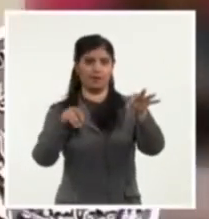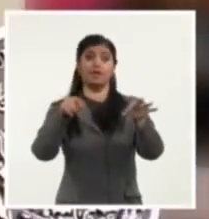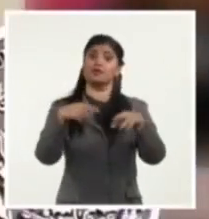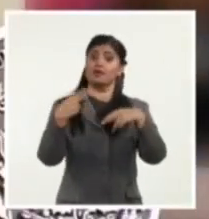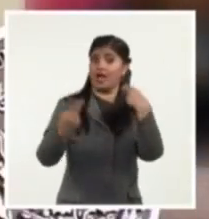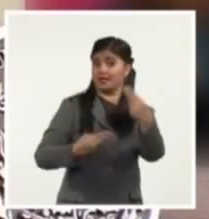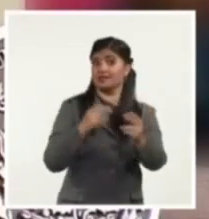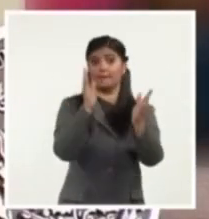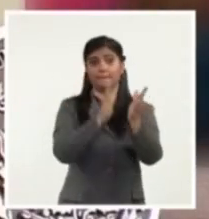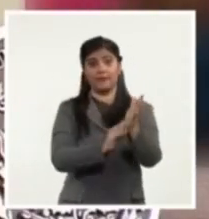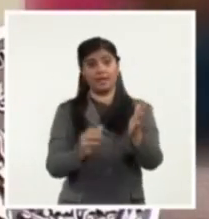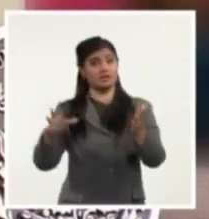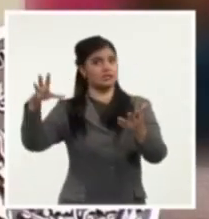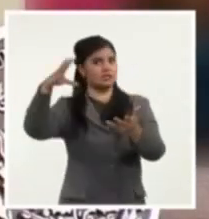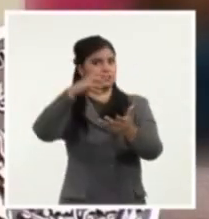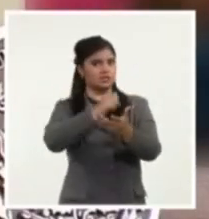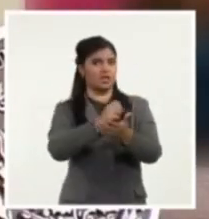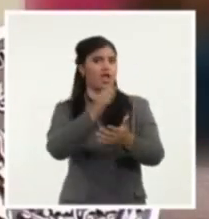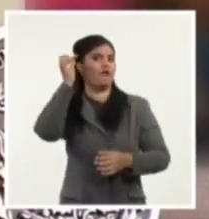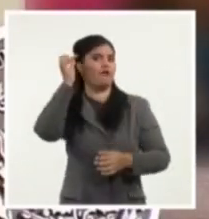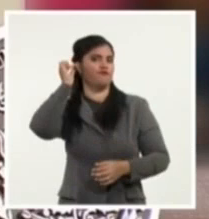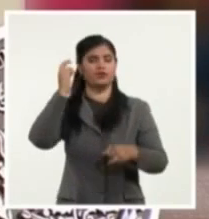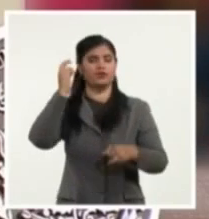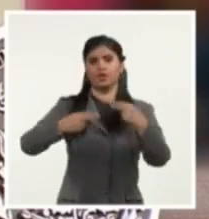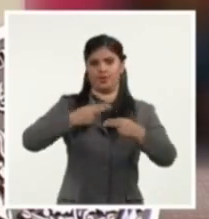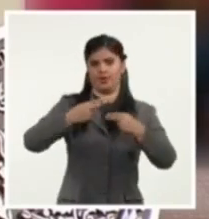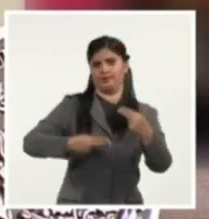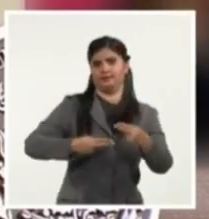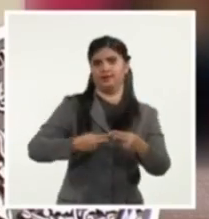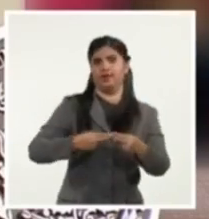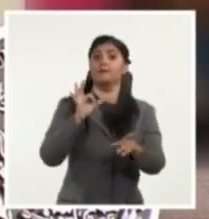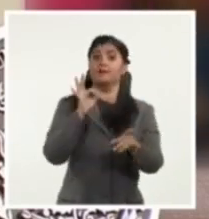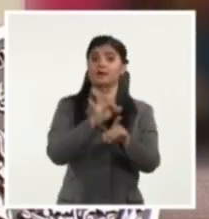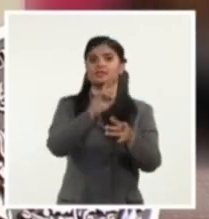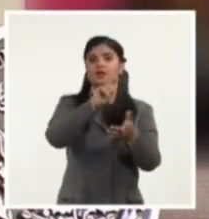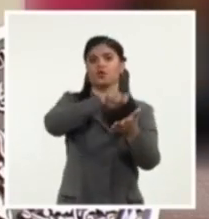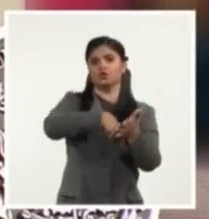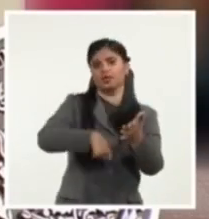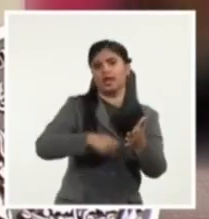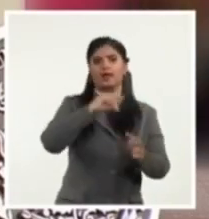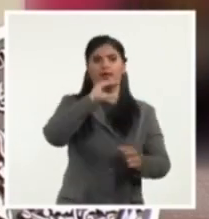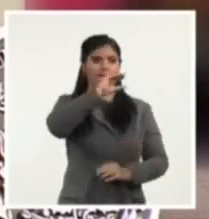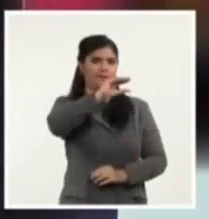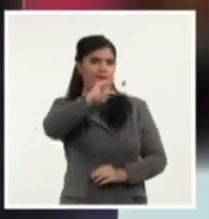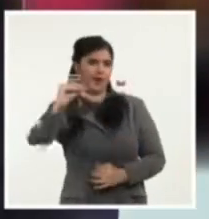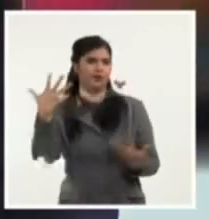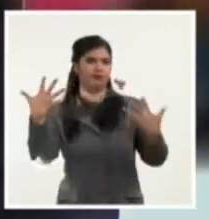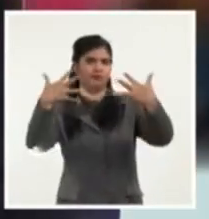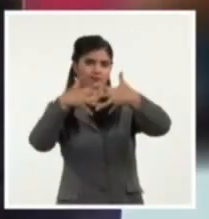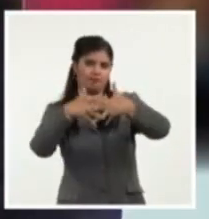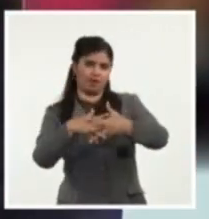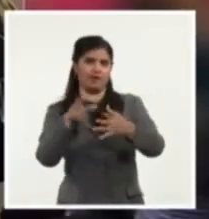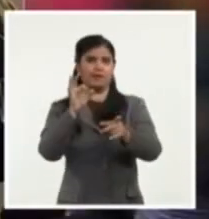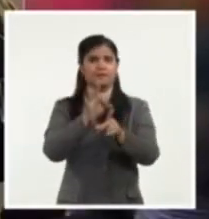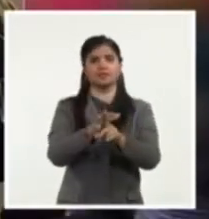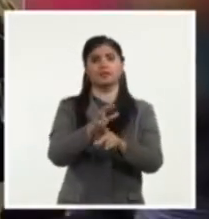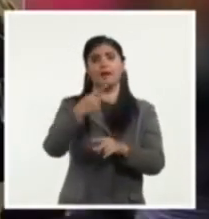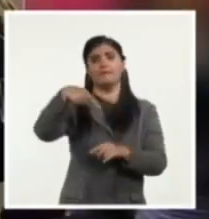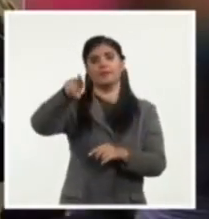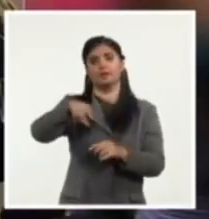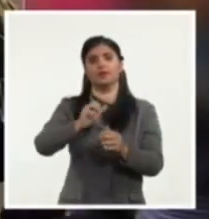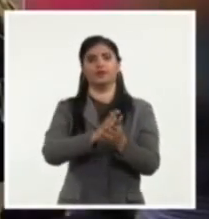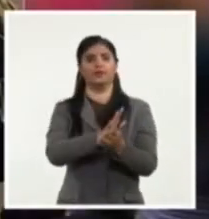durante todo el mes de febrero para empezar a contratar y empezar a trabajar con ellos a partir del 1 de marzo.